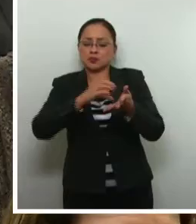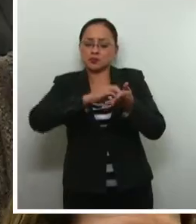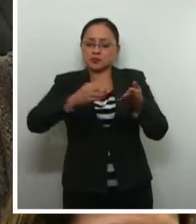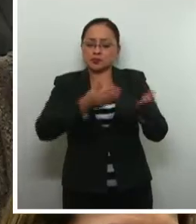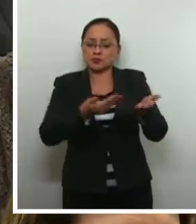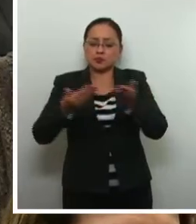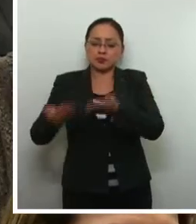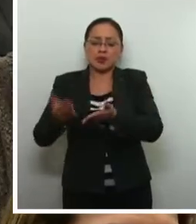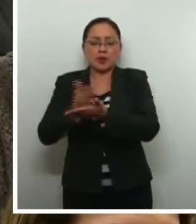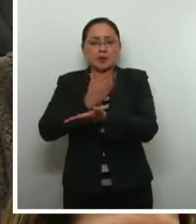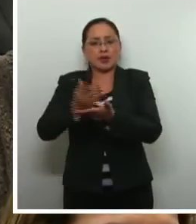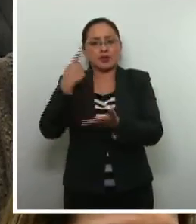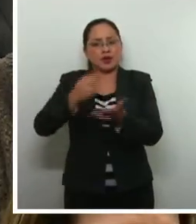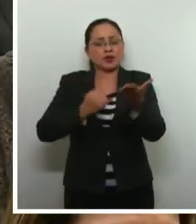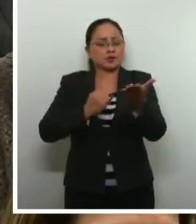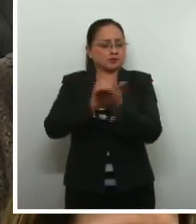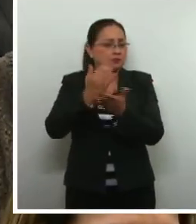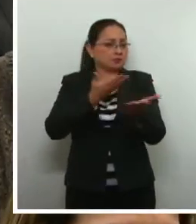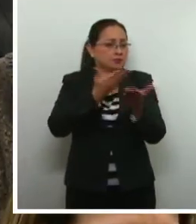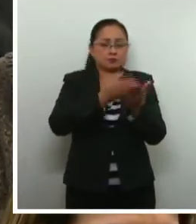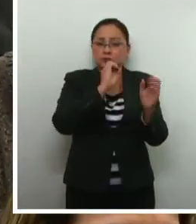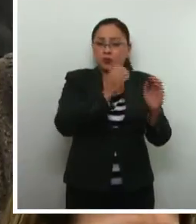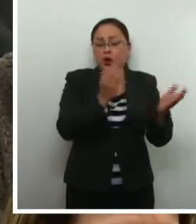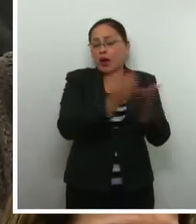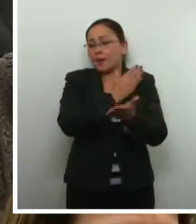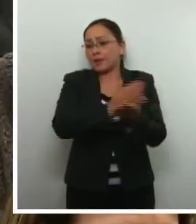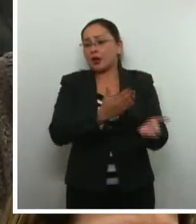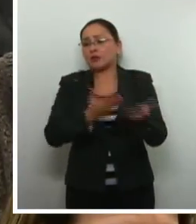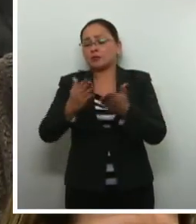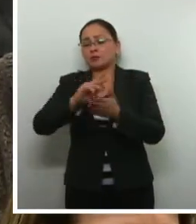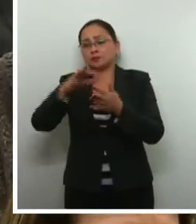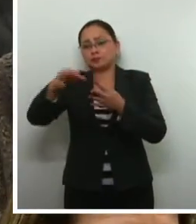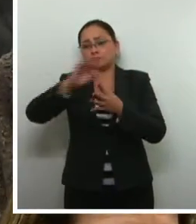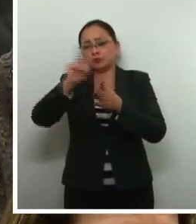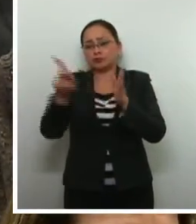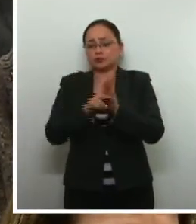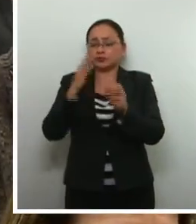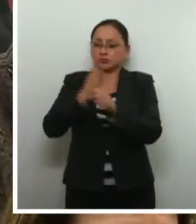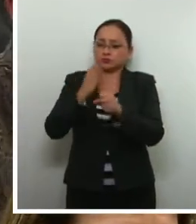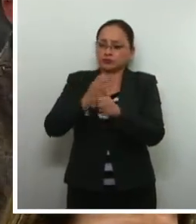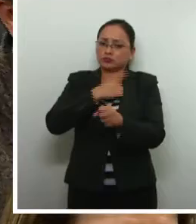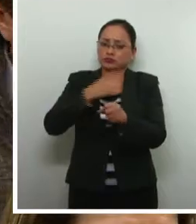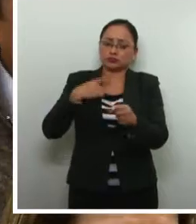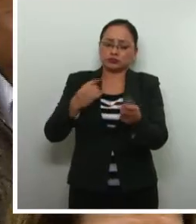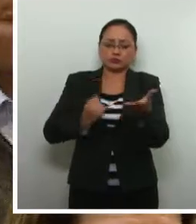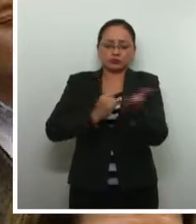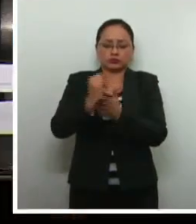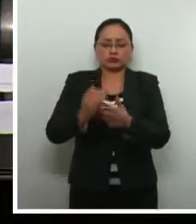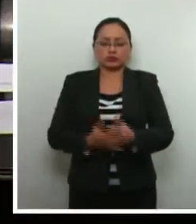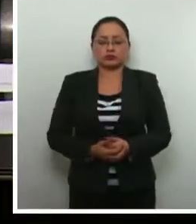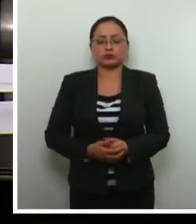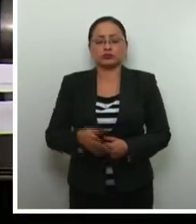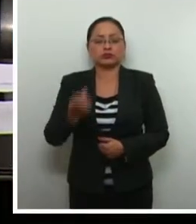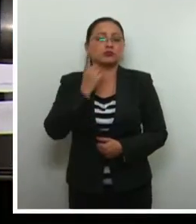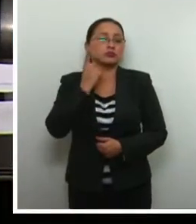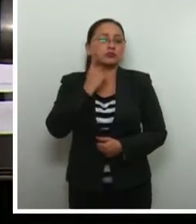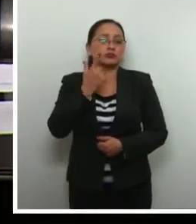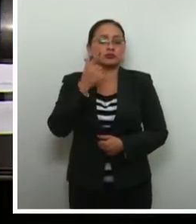del dictamen, ¿sí? Esos son los puntos y sí creo que hay que tomar una resolución ahorita. Diputado Roberto